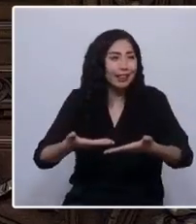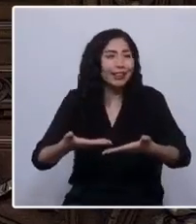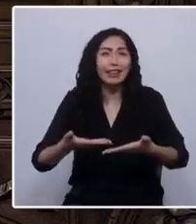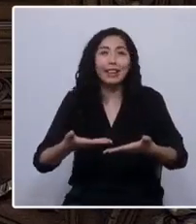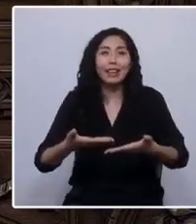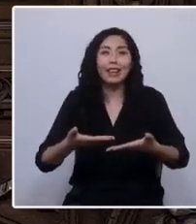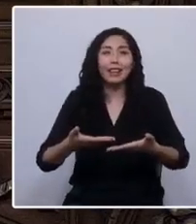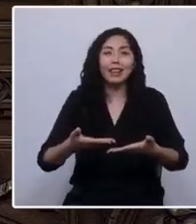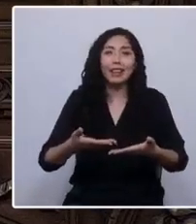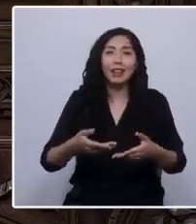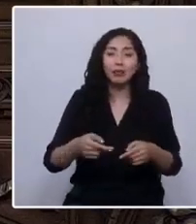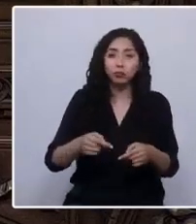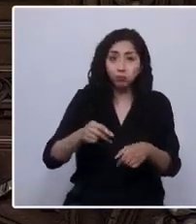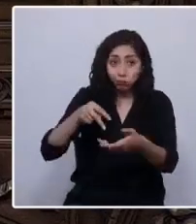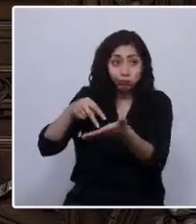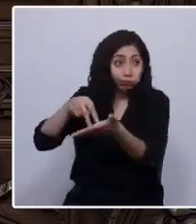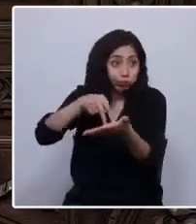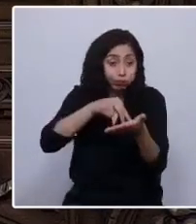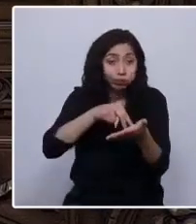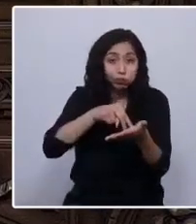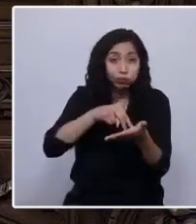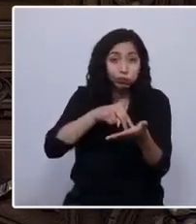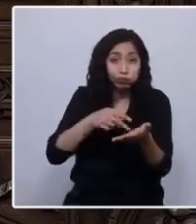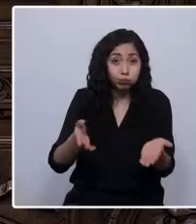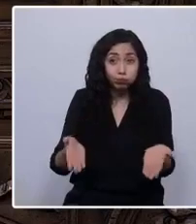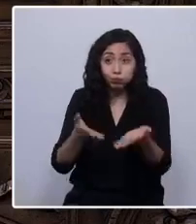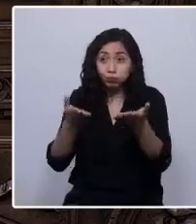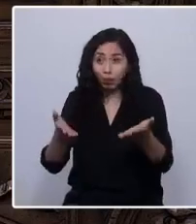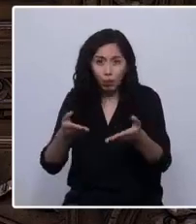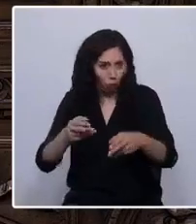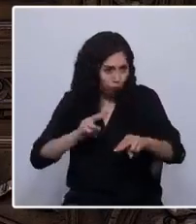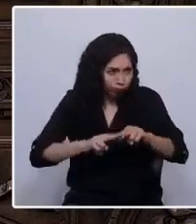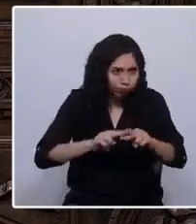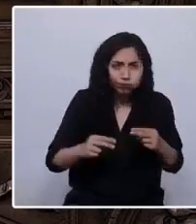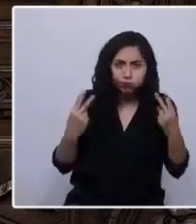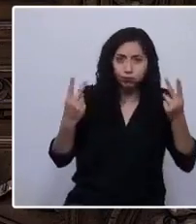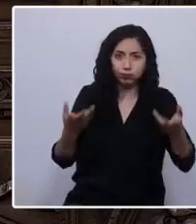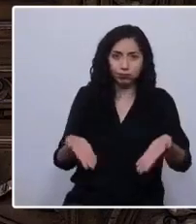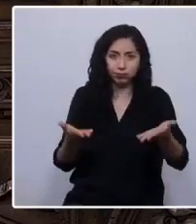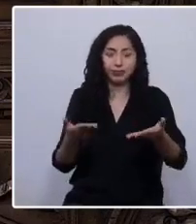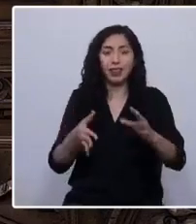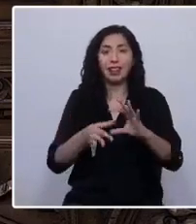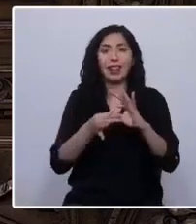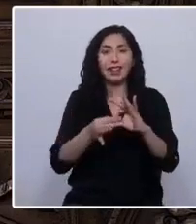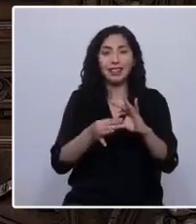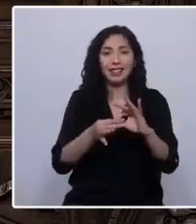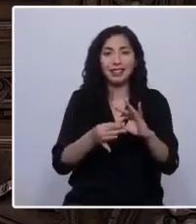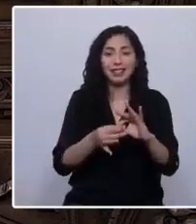acto diligente nos pongamos a la acción. Gracias.